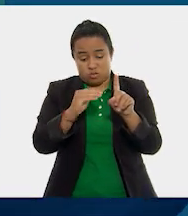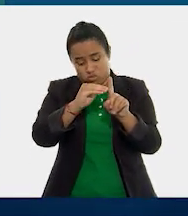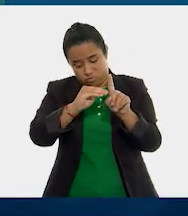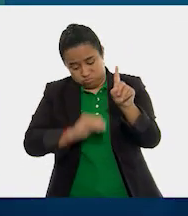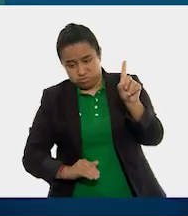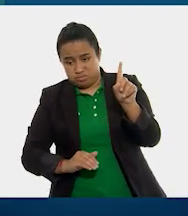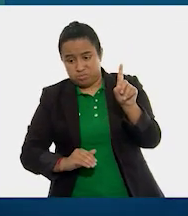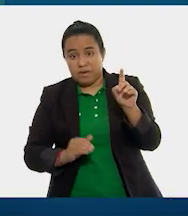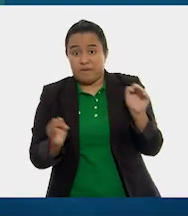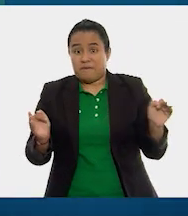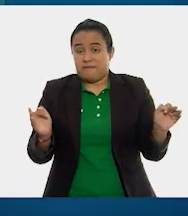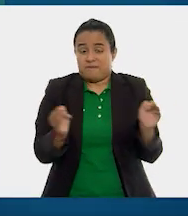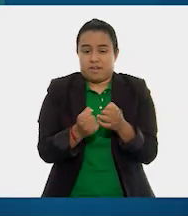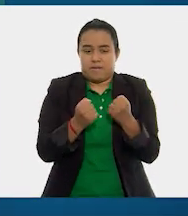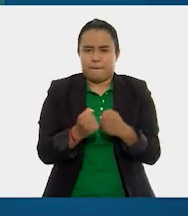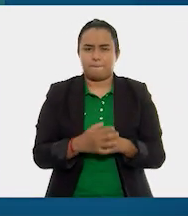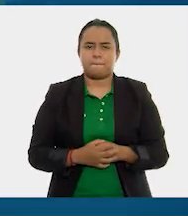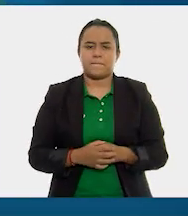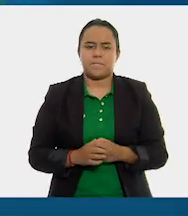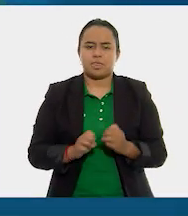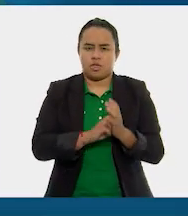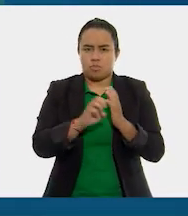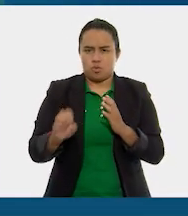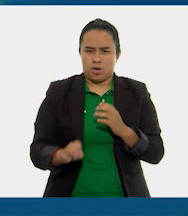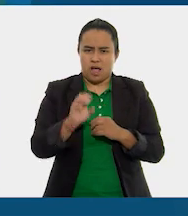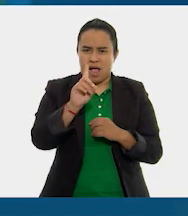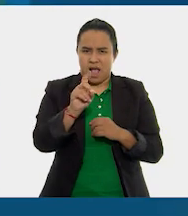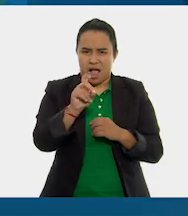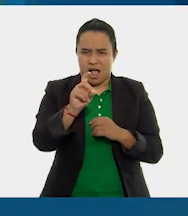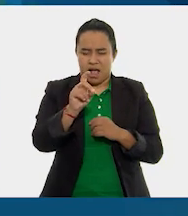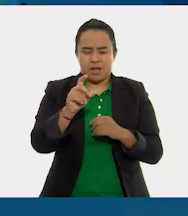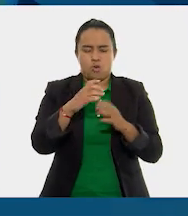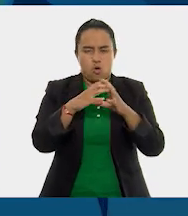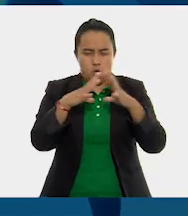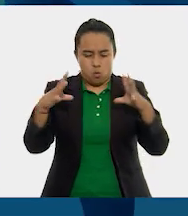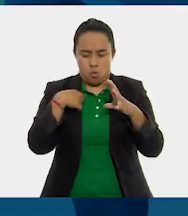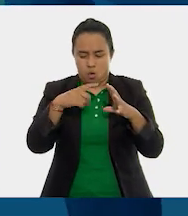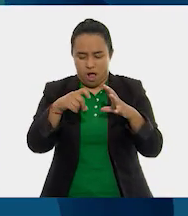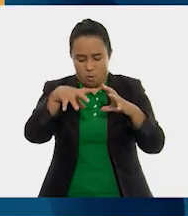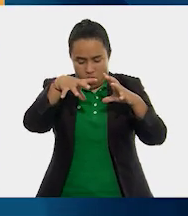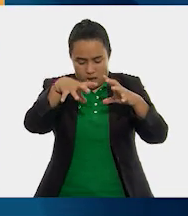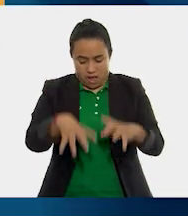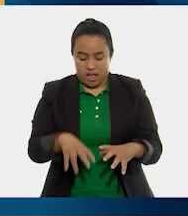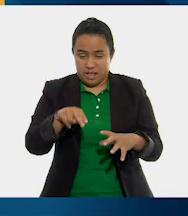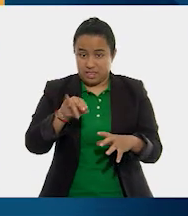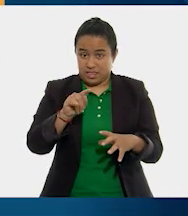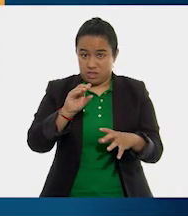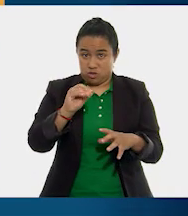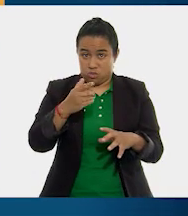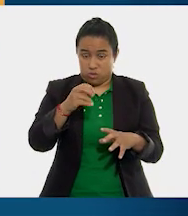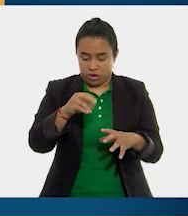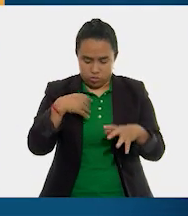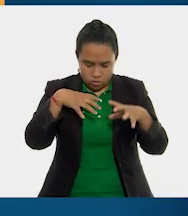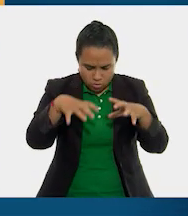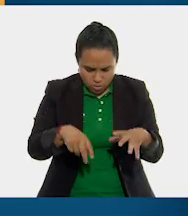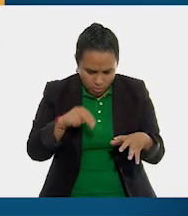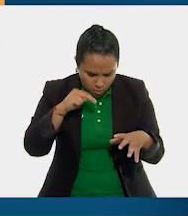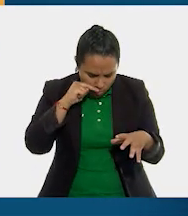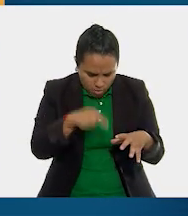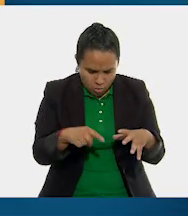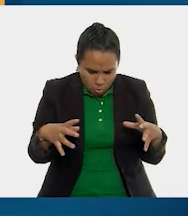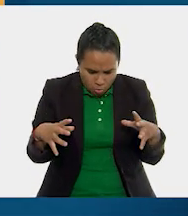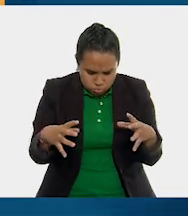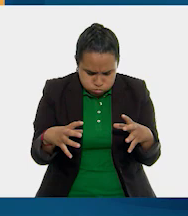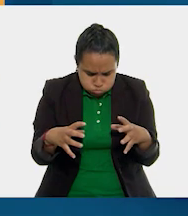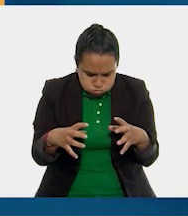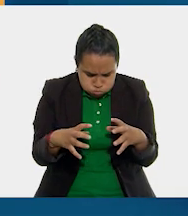centígrados. Cuando yo sumerjo el globo en el nitrógeno líquido, lo que voy a observar es que el globo se hace más pequeño